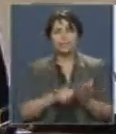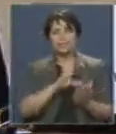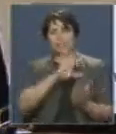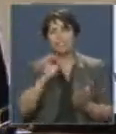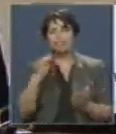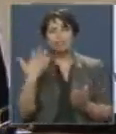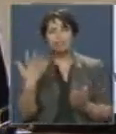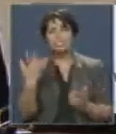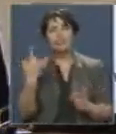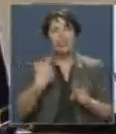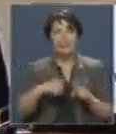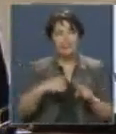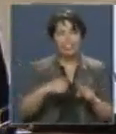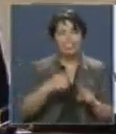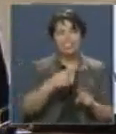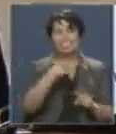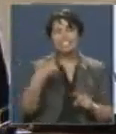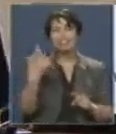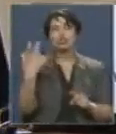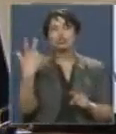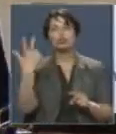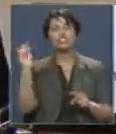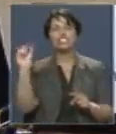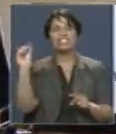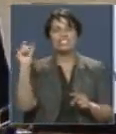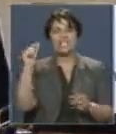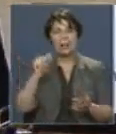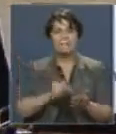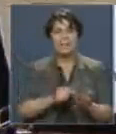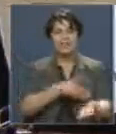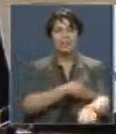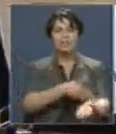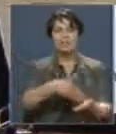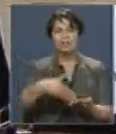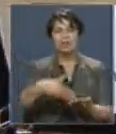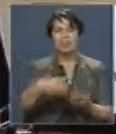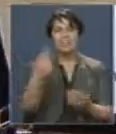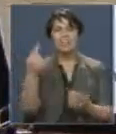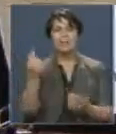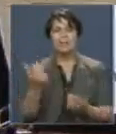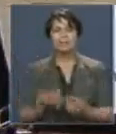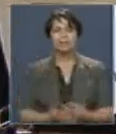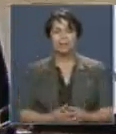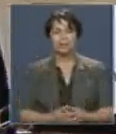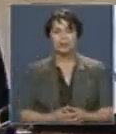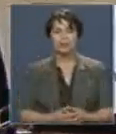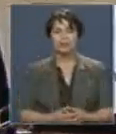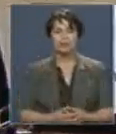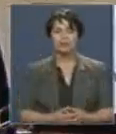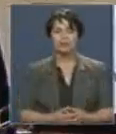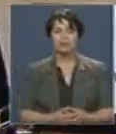6.505 veces 180 mil millones de pesos.